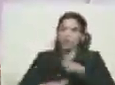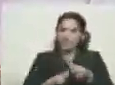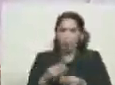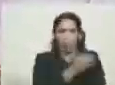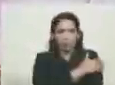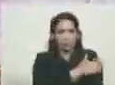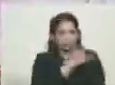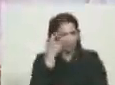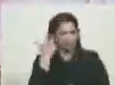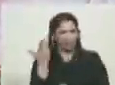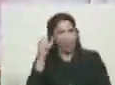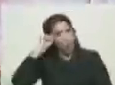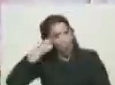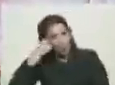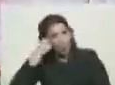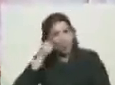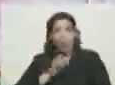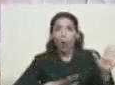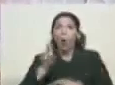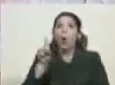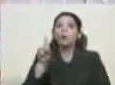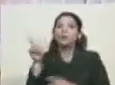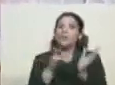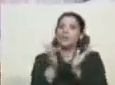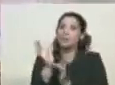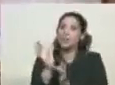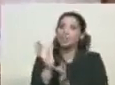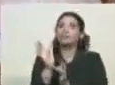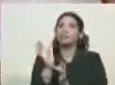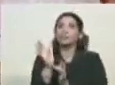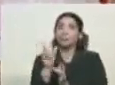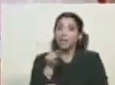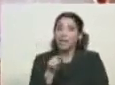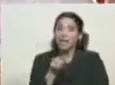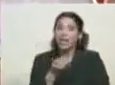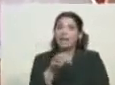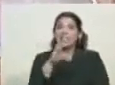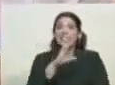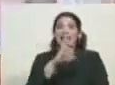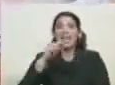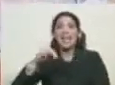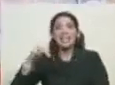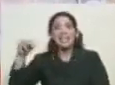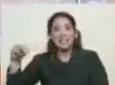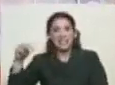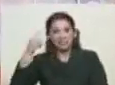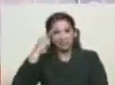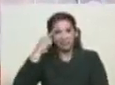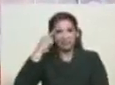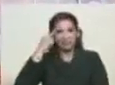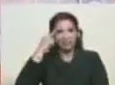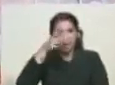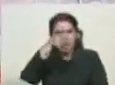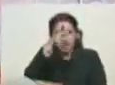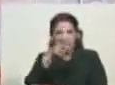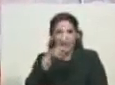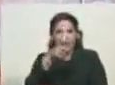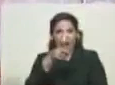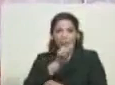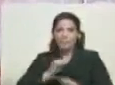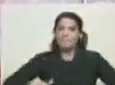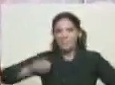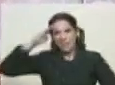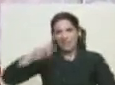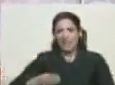Recordemos lo que pasó el 11 de abril, que fueron inclusive desde CNN a grabar a unos militares previamente, antes que ocurrieran